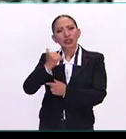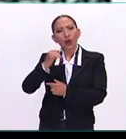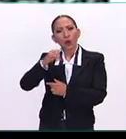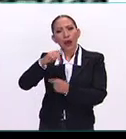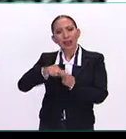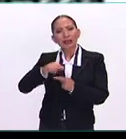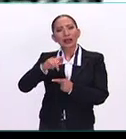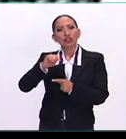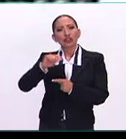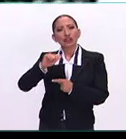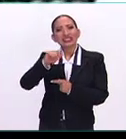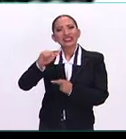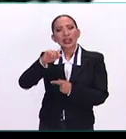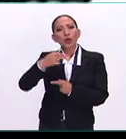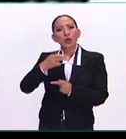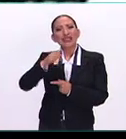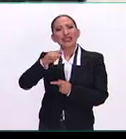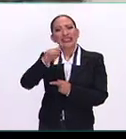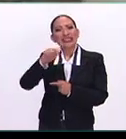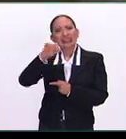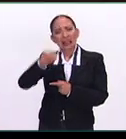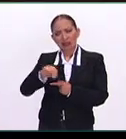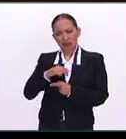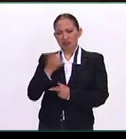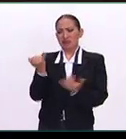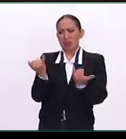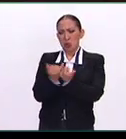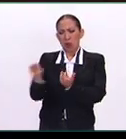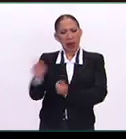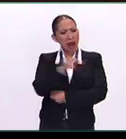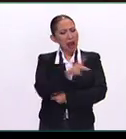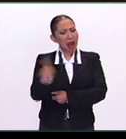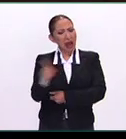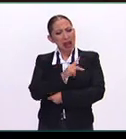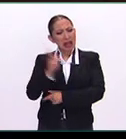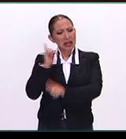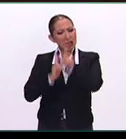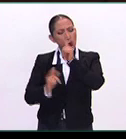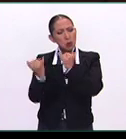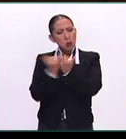de Tochihuitzin, yo dije, pero caray, se parece la cosa.